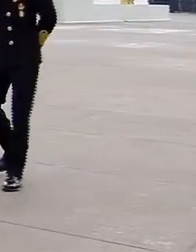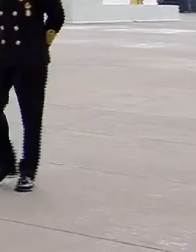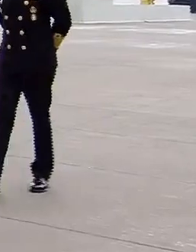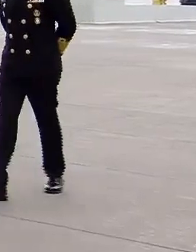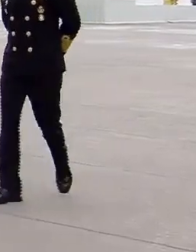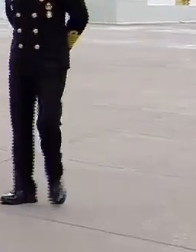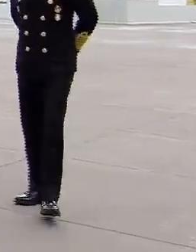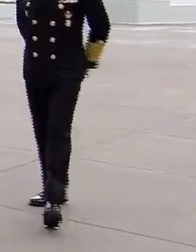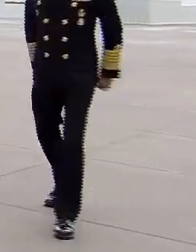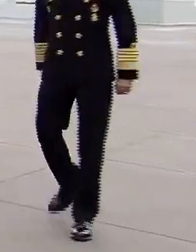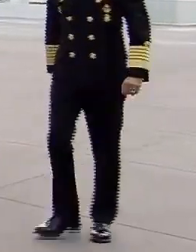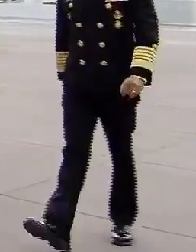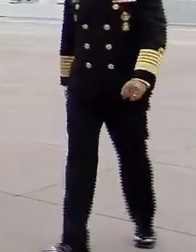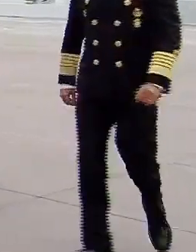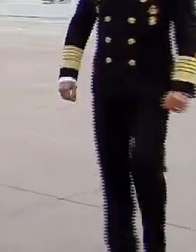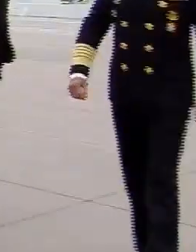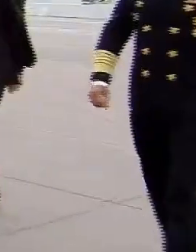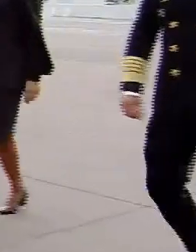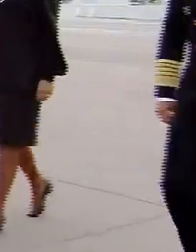lábaro patrio.